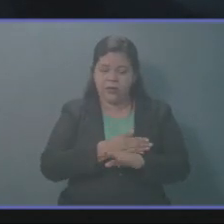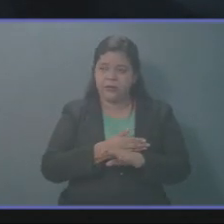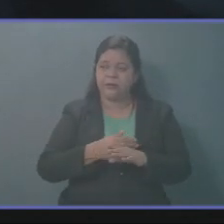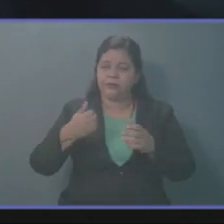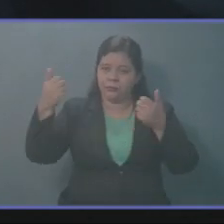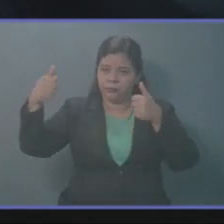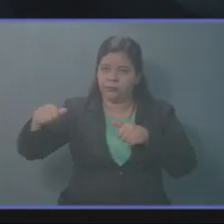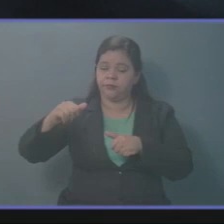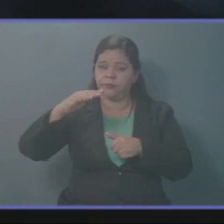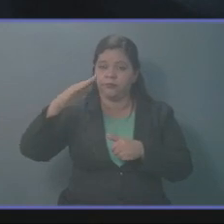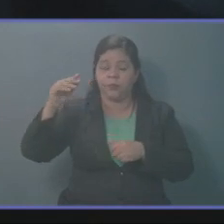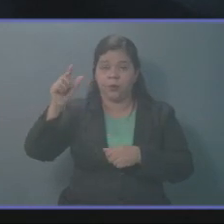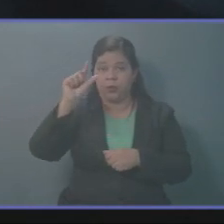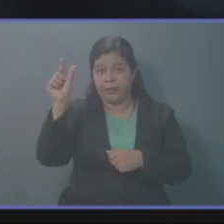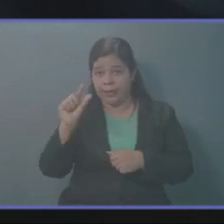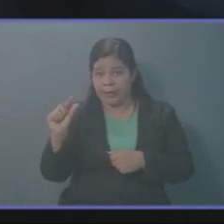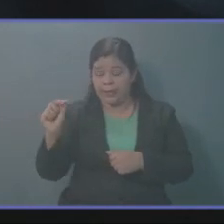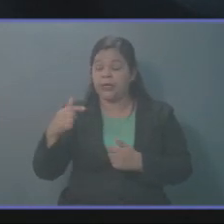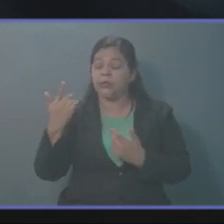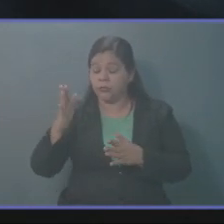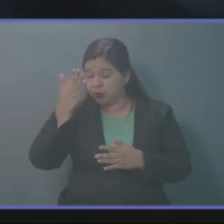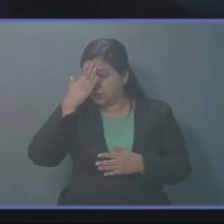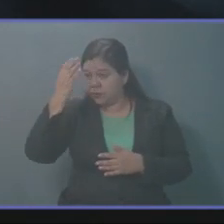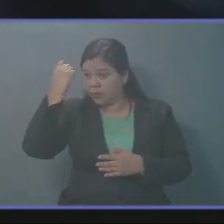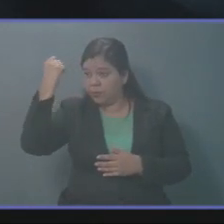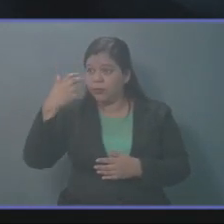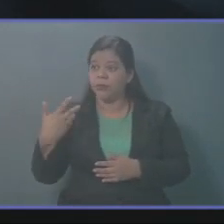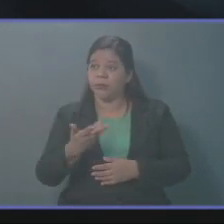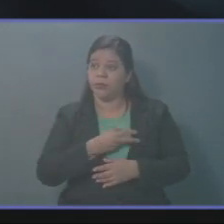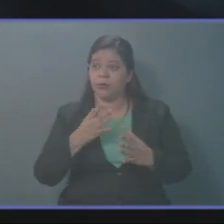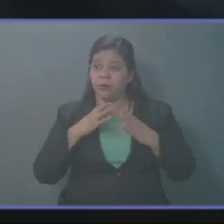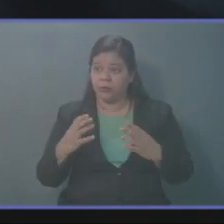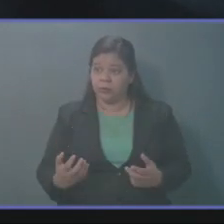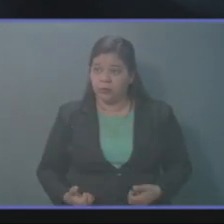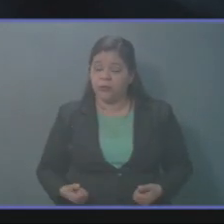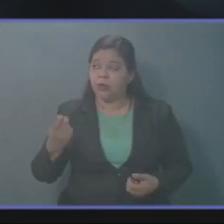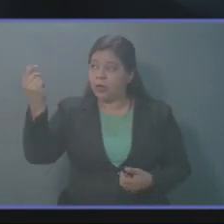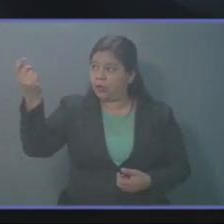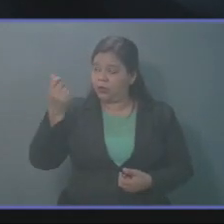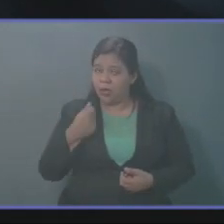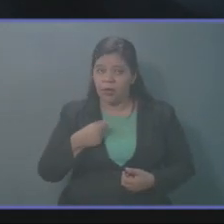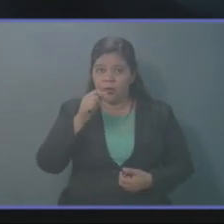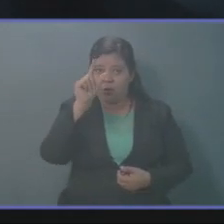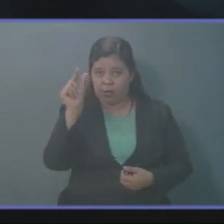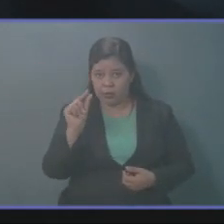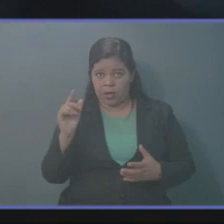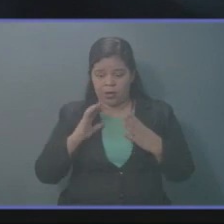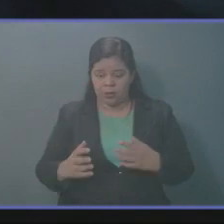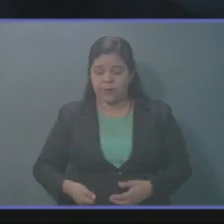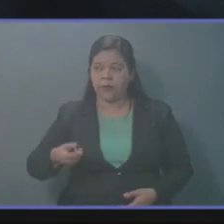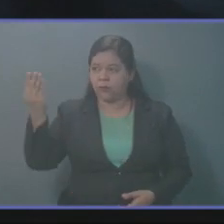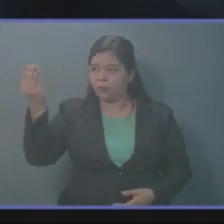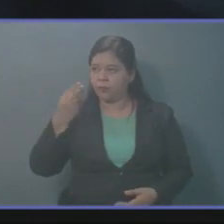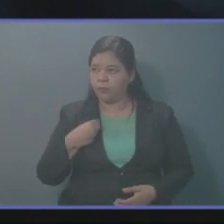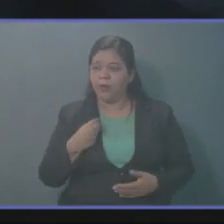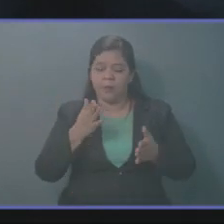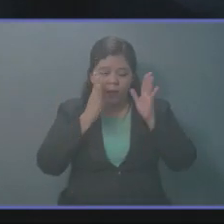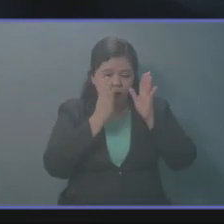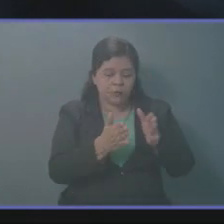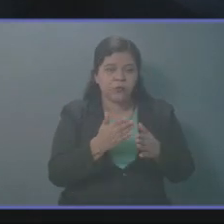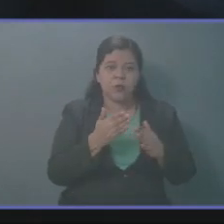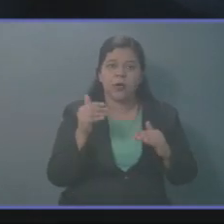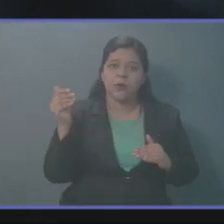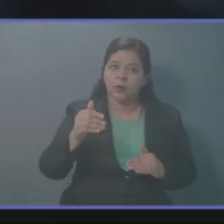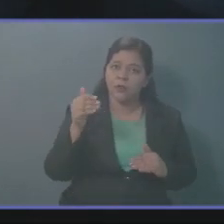con la República Italiana son de suma importancia para el gobierno, ya que los mismos estarán atendiendo actividades prioritarias en los sectores de